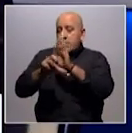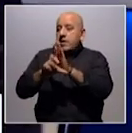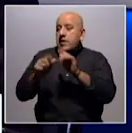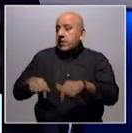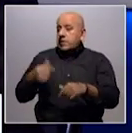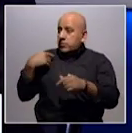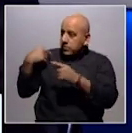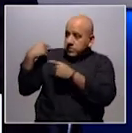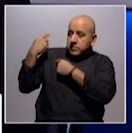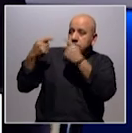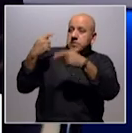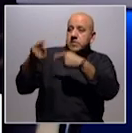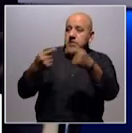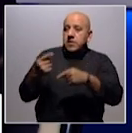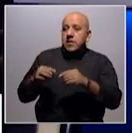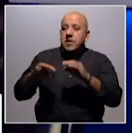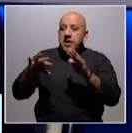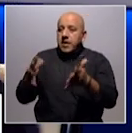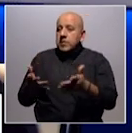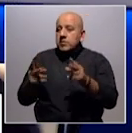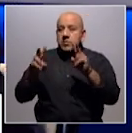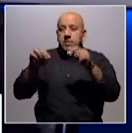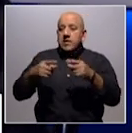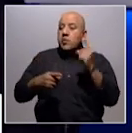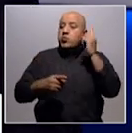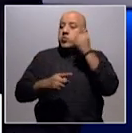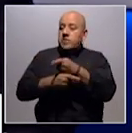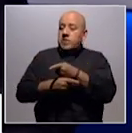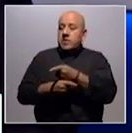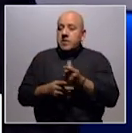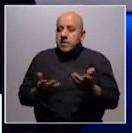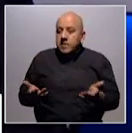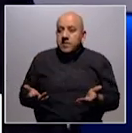legado sobre ellos es hasta un alto de autoridad si se quiere